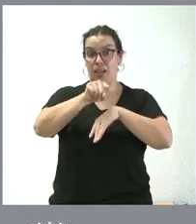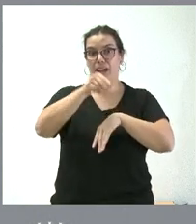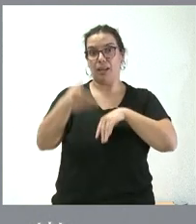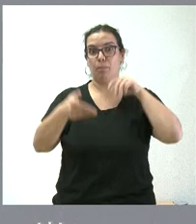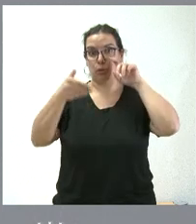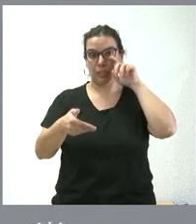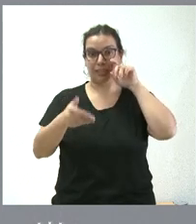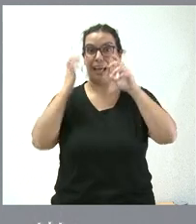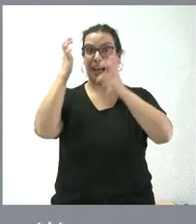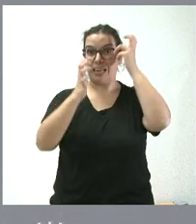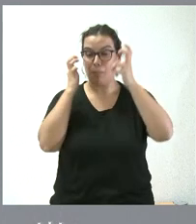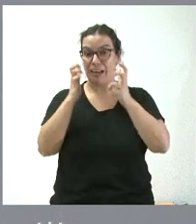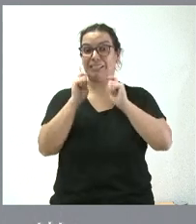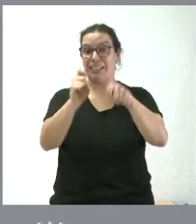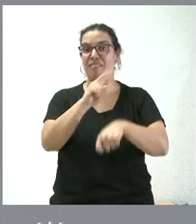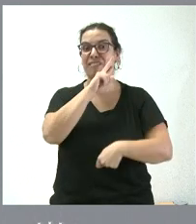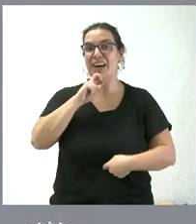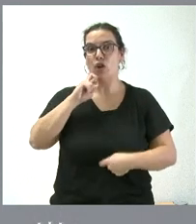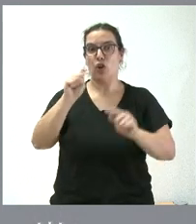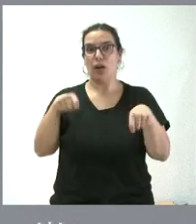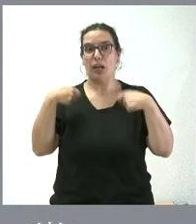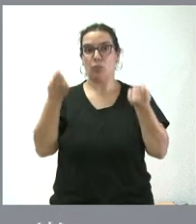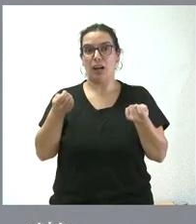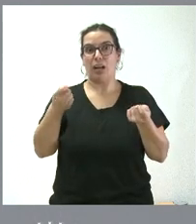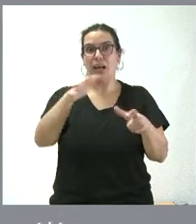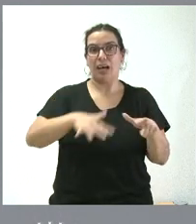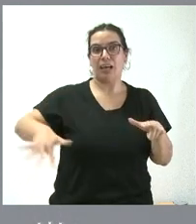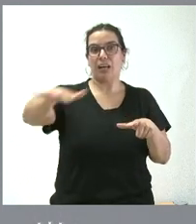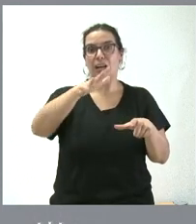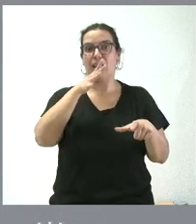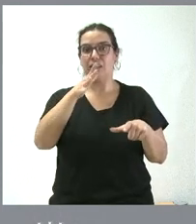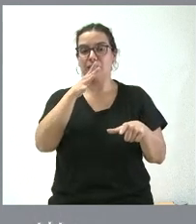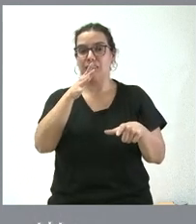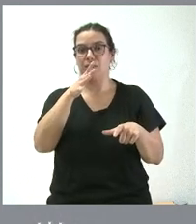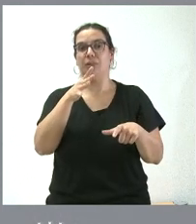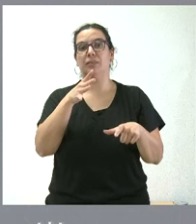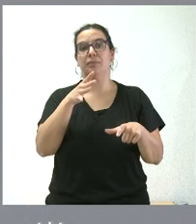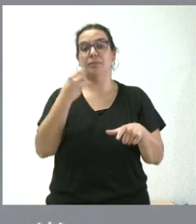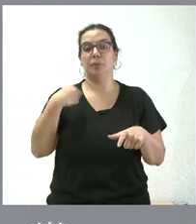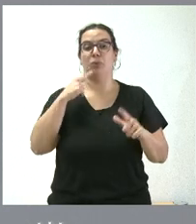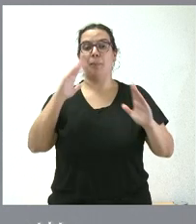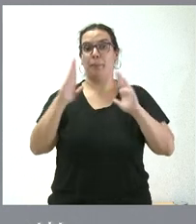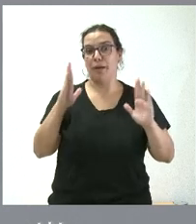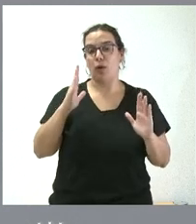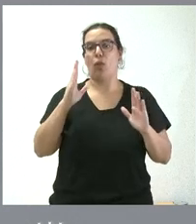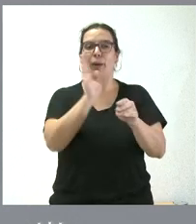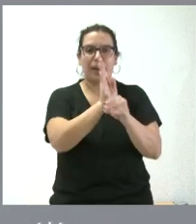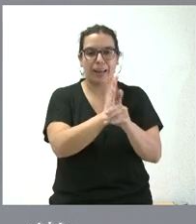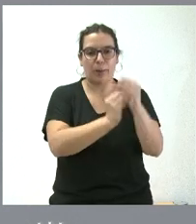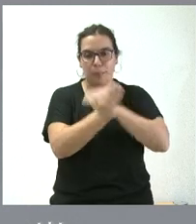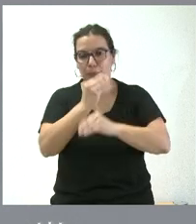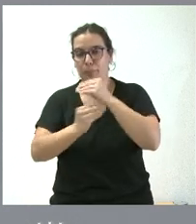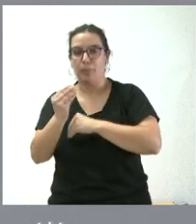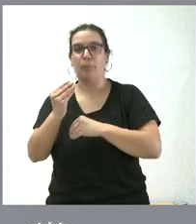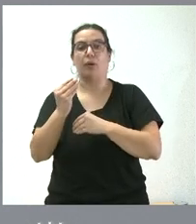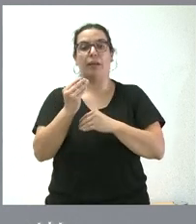especies que le dan valor natural a ese espacio acuático y por tanto durante este periodo de tiempo de cría y otras actividades esenciales para los